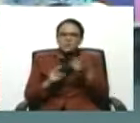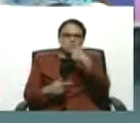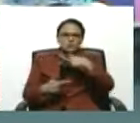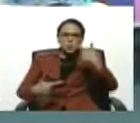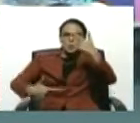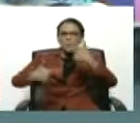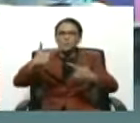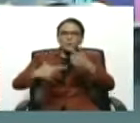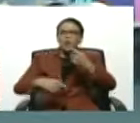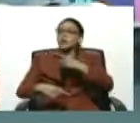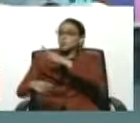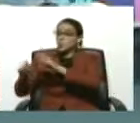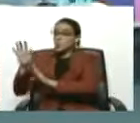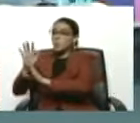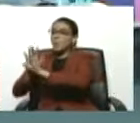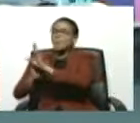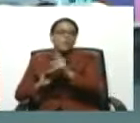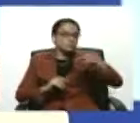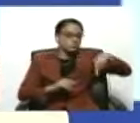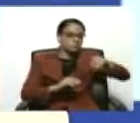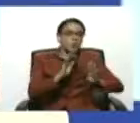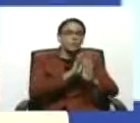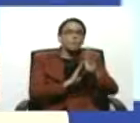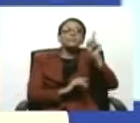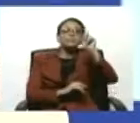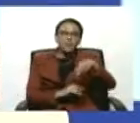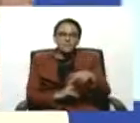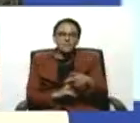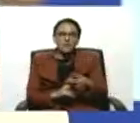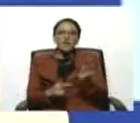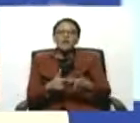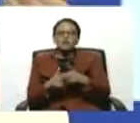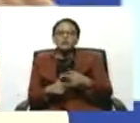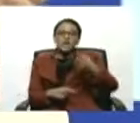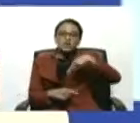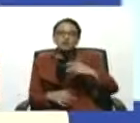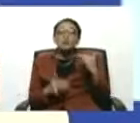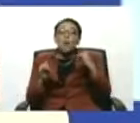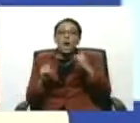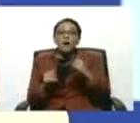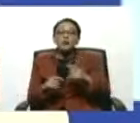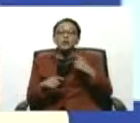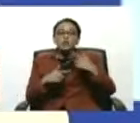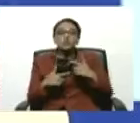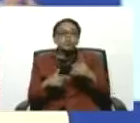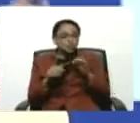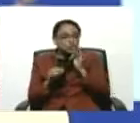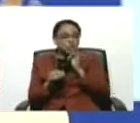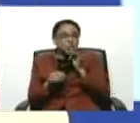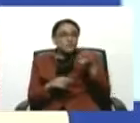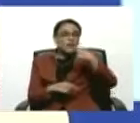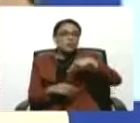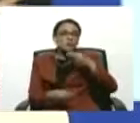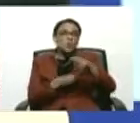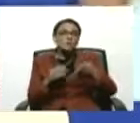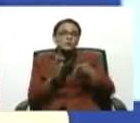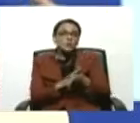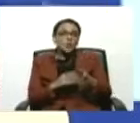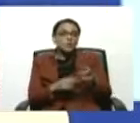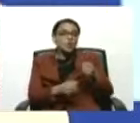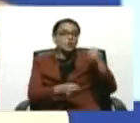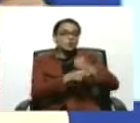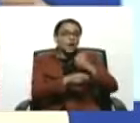privada hay definitivamente todavía compañías del Estado ellas también han sido sometidas